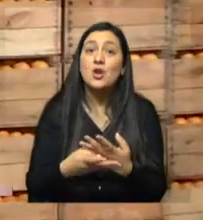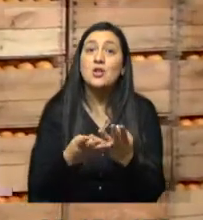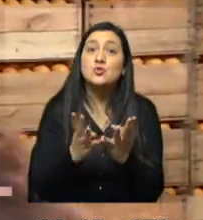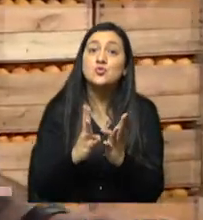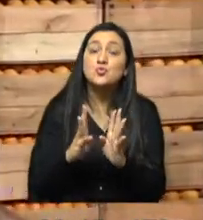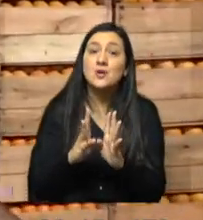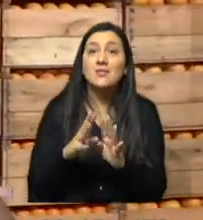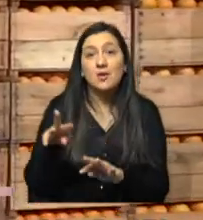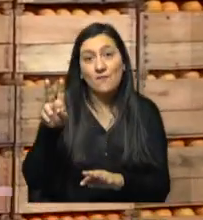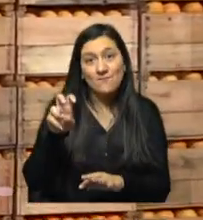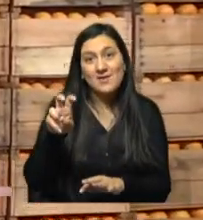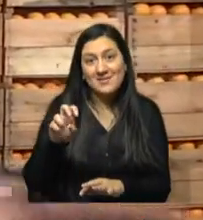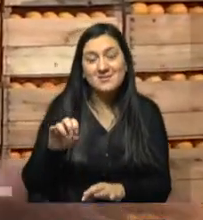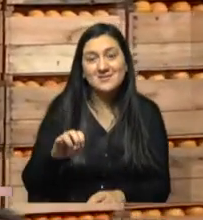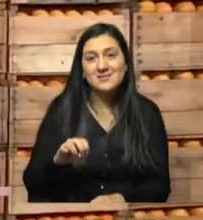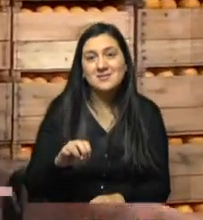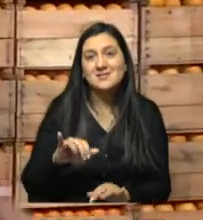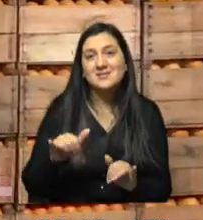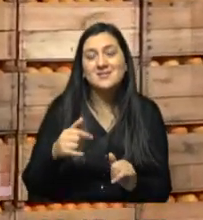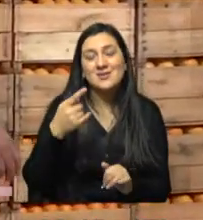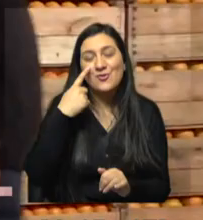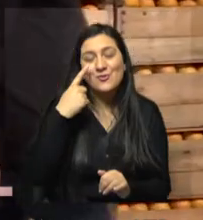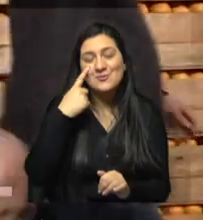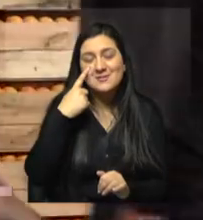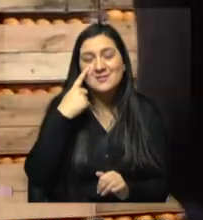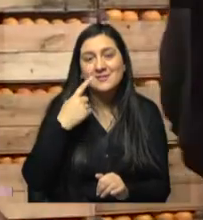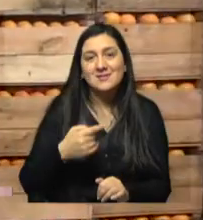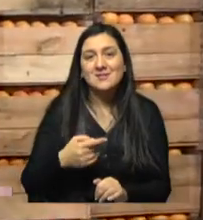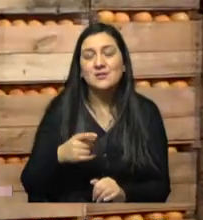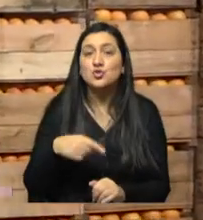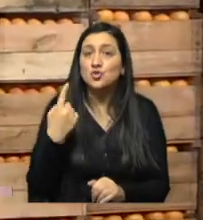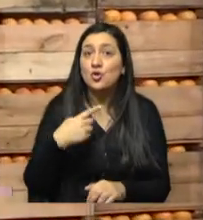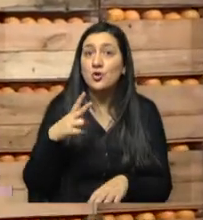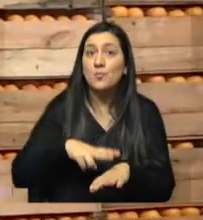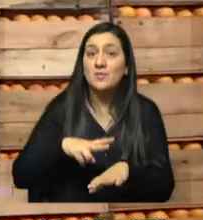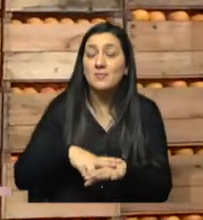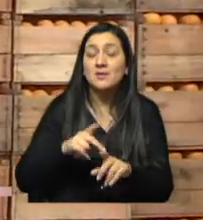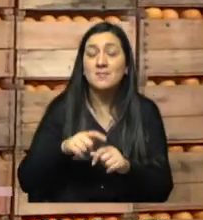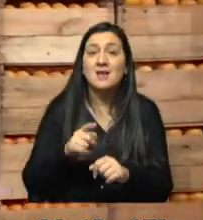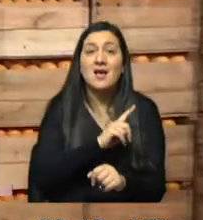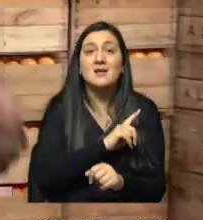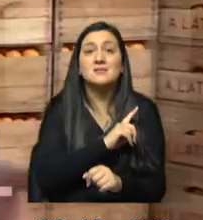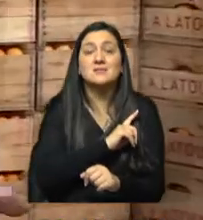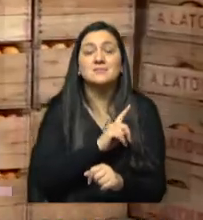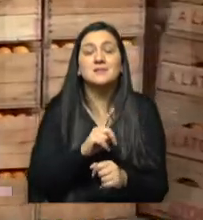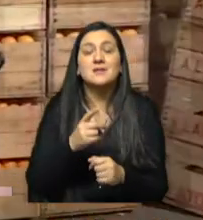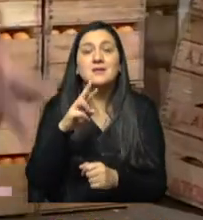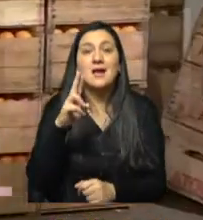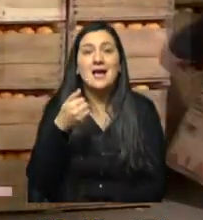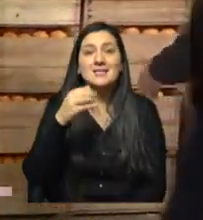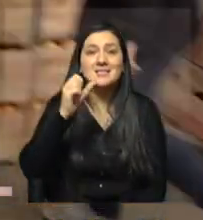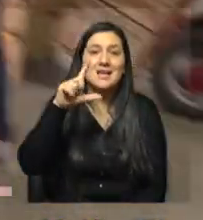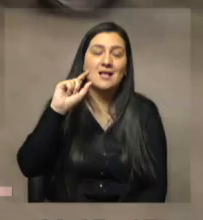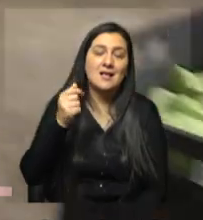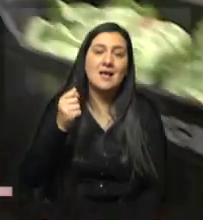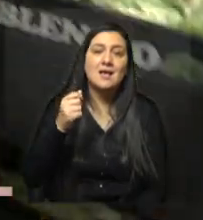rubros, digamos, verdes, como se conoce acá, los yuyos en la jerga, digamos, que estamos recomendando, junto con acelga y remolacha. En general, se puede